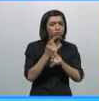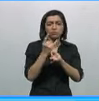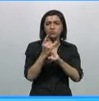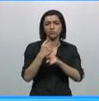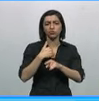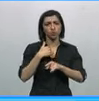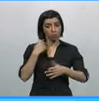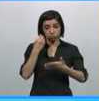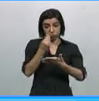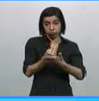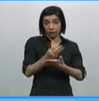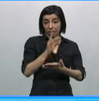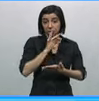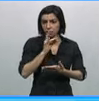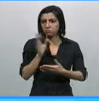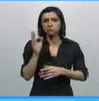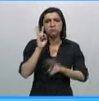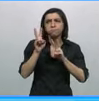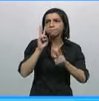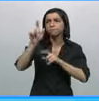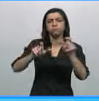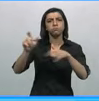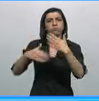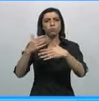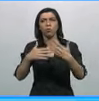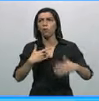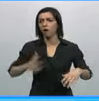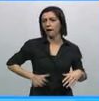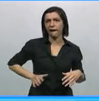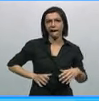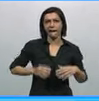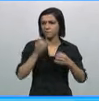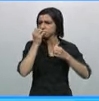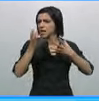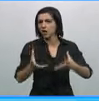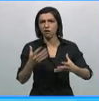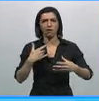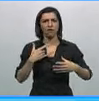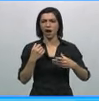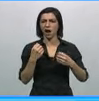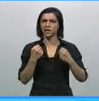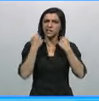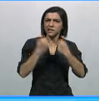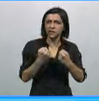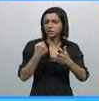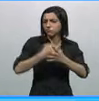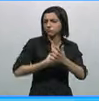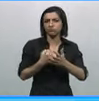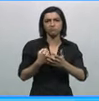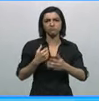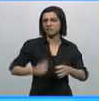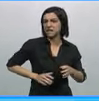un hambre de ganar, de siempre superarse, de no entregarse nunca, y,